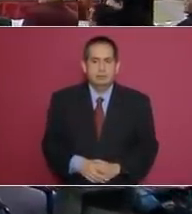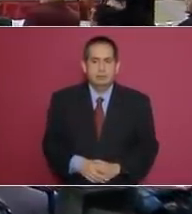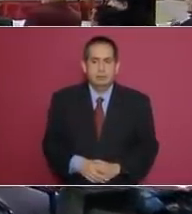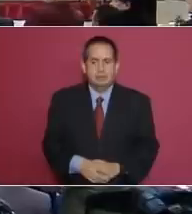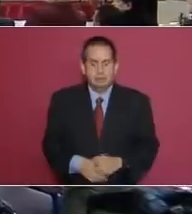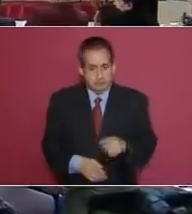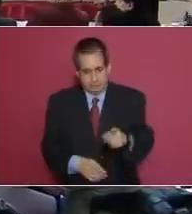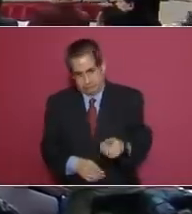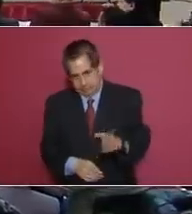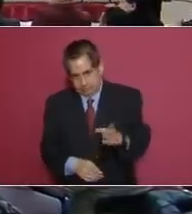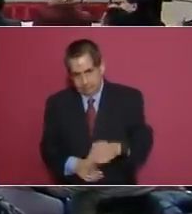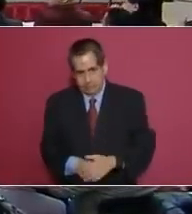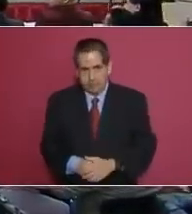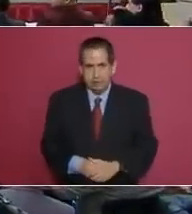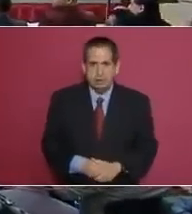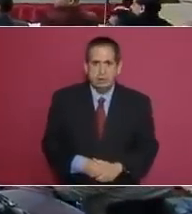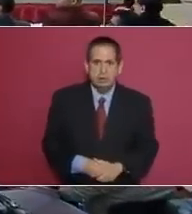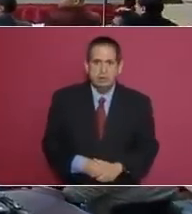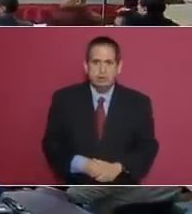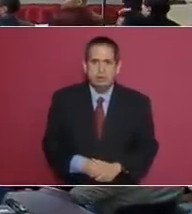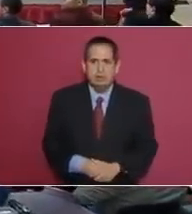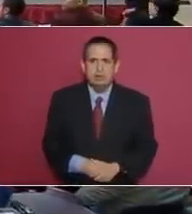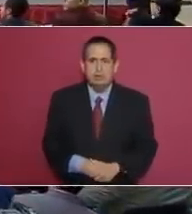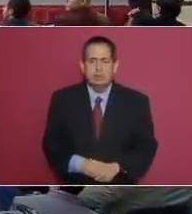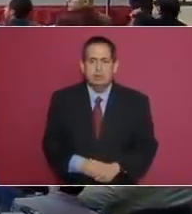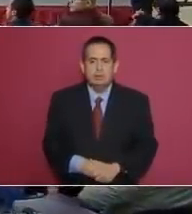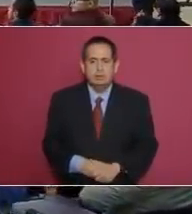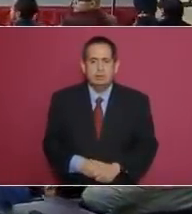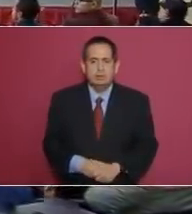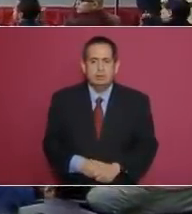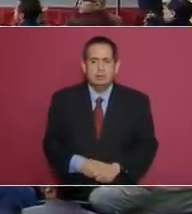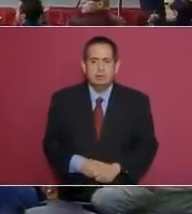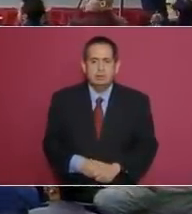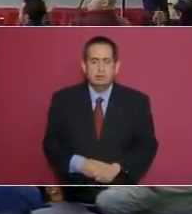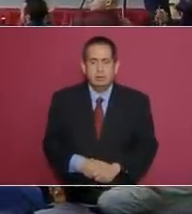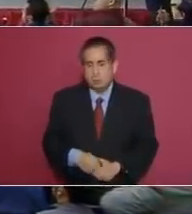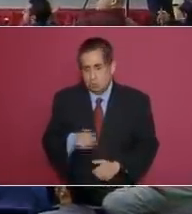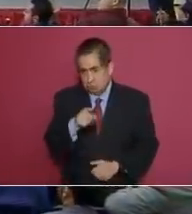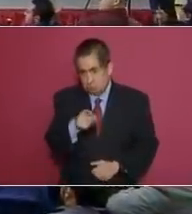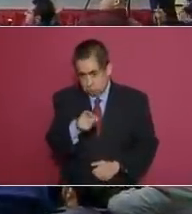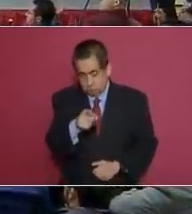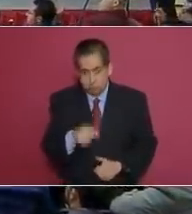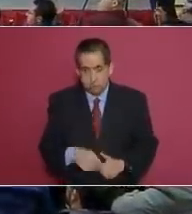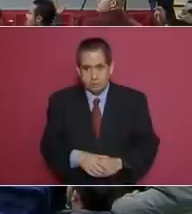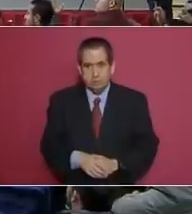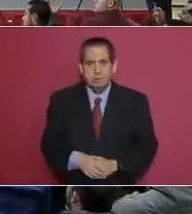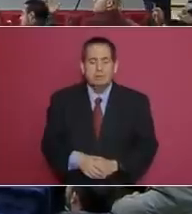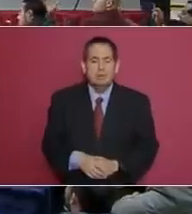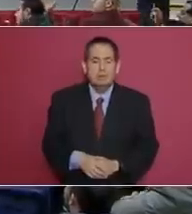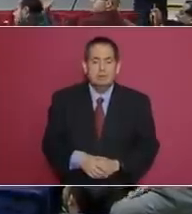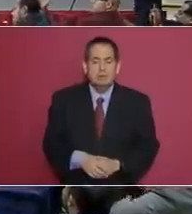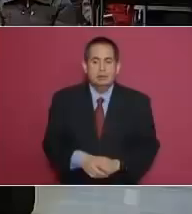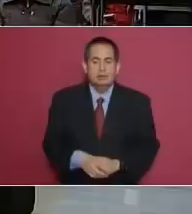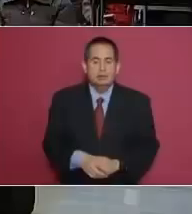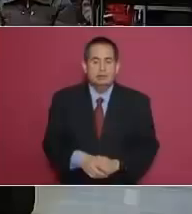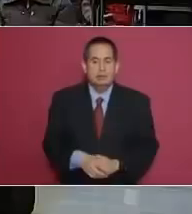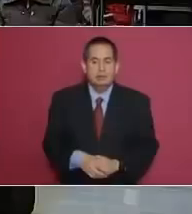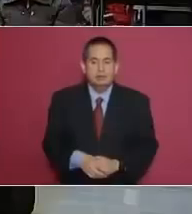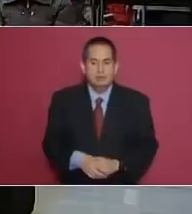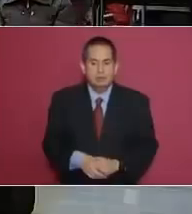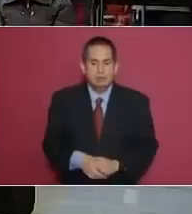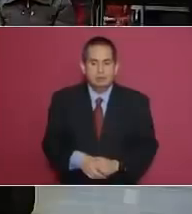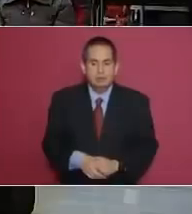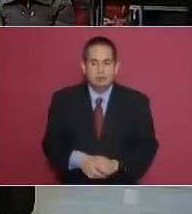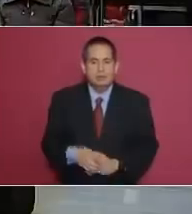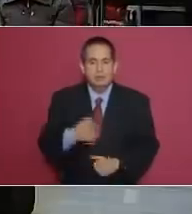Ella. ¿Tú?